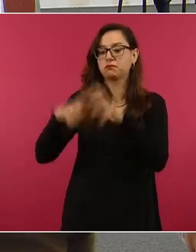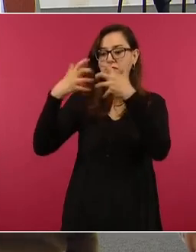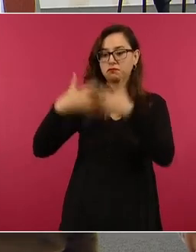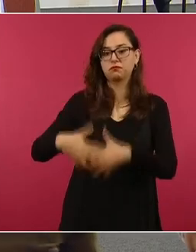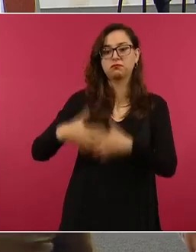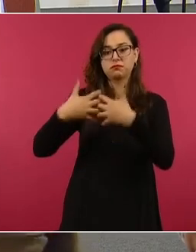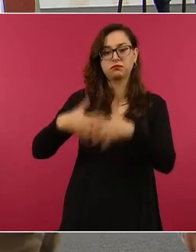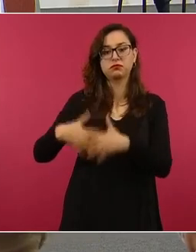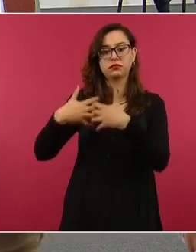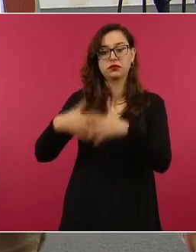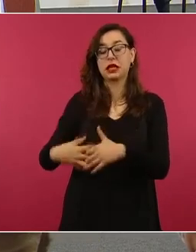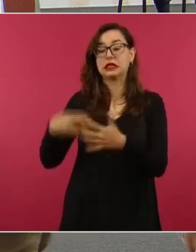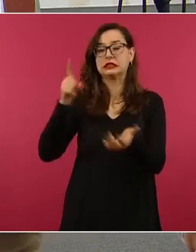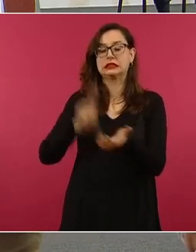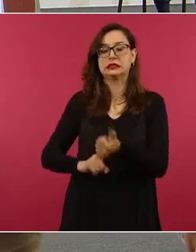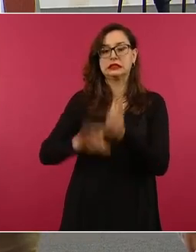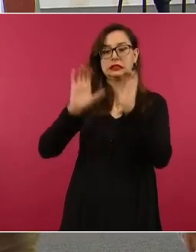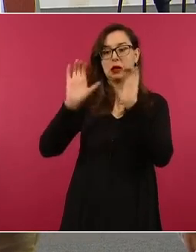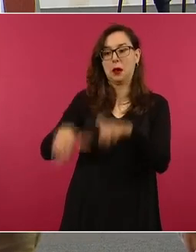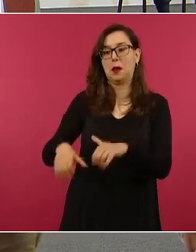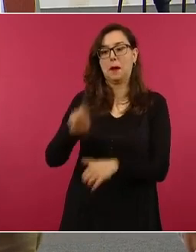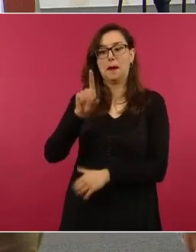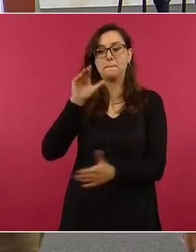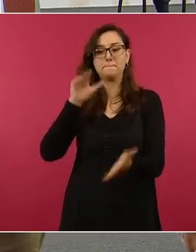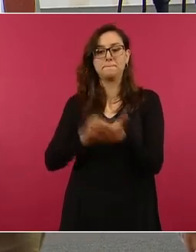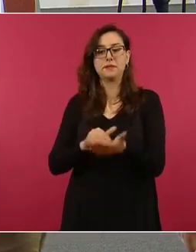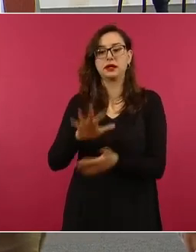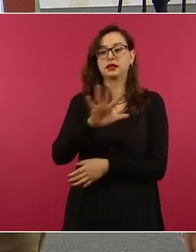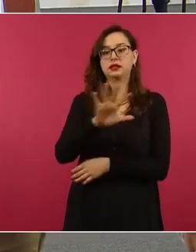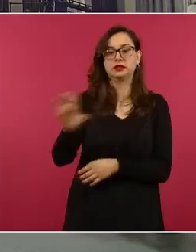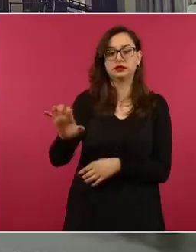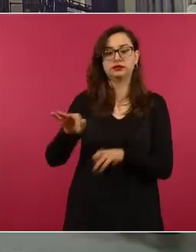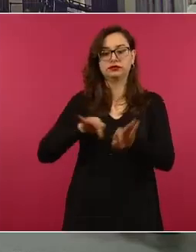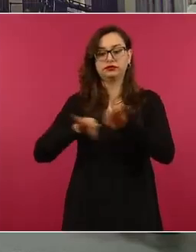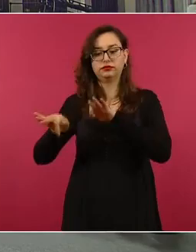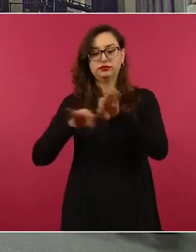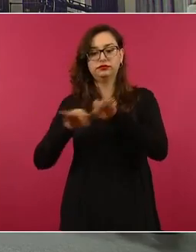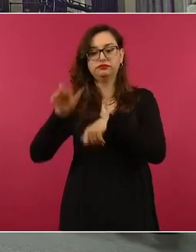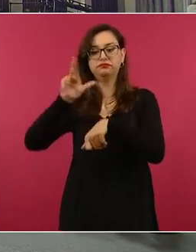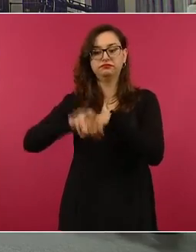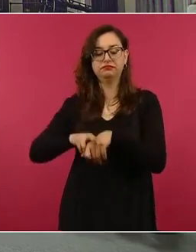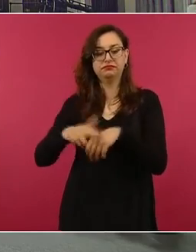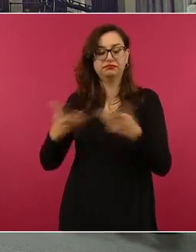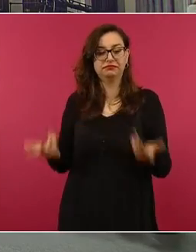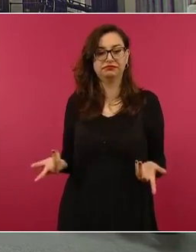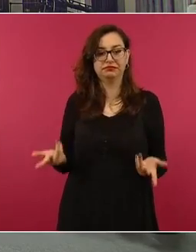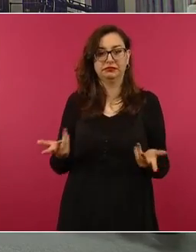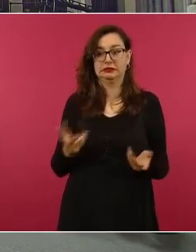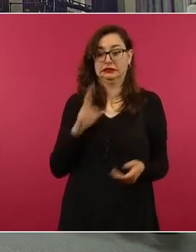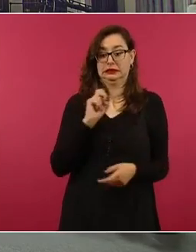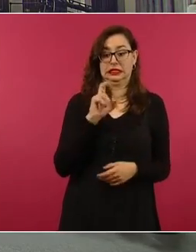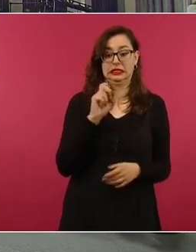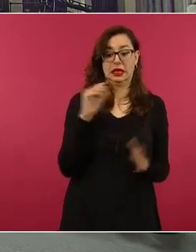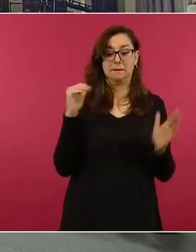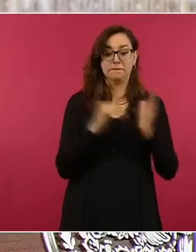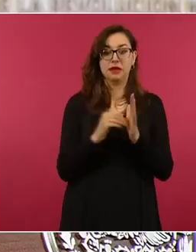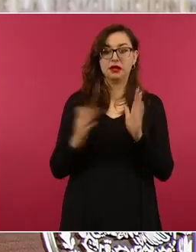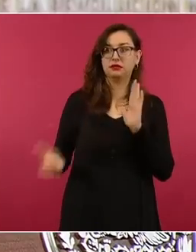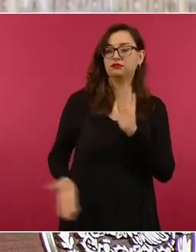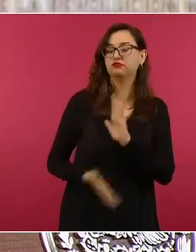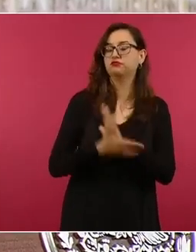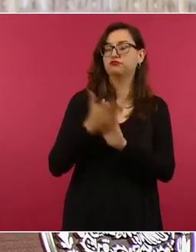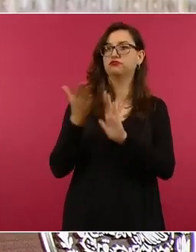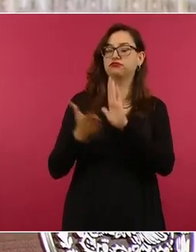Bocas con 1,500 trabajadores. Sí, lo que va a quedar en ya operando no son la refinería. 30,000 de la construcción. Entonces quedan